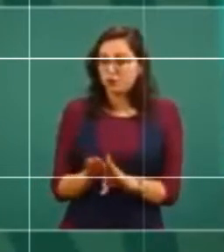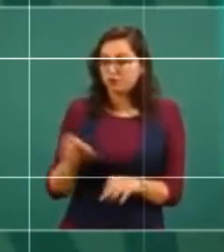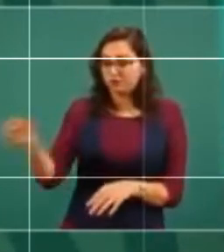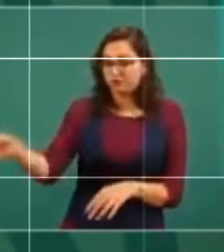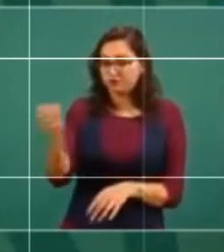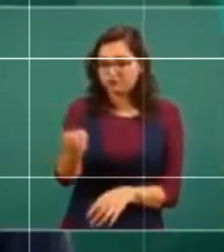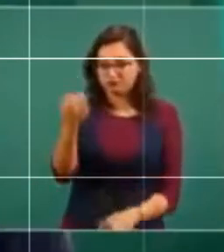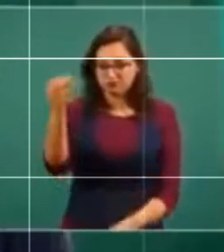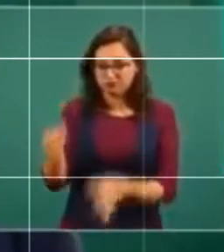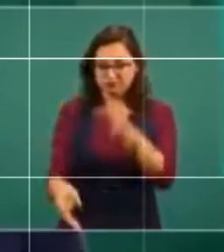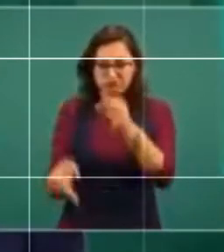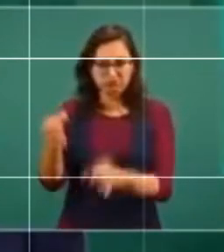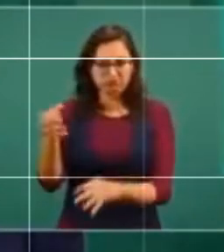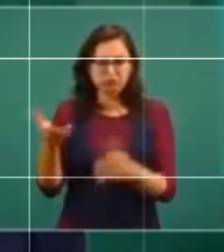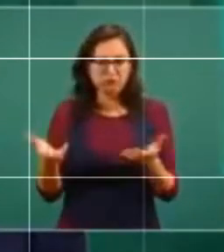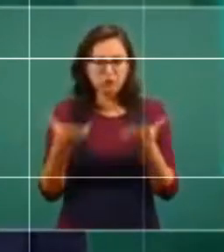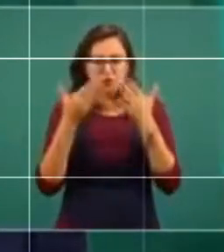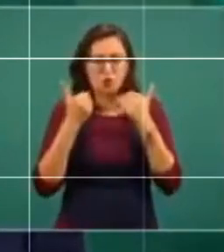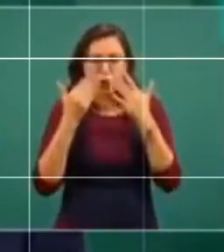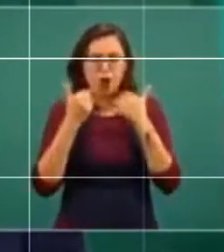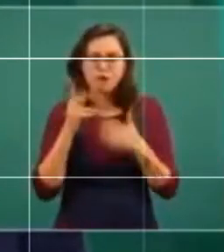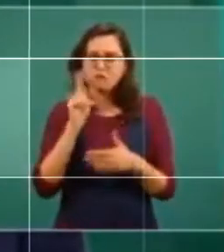procesar, para